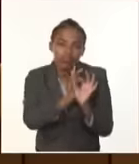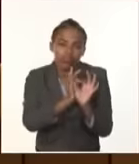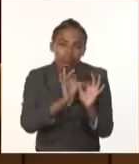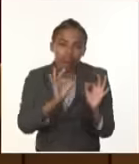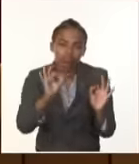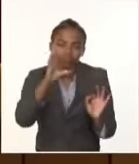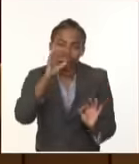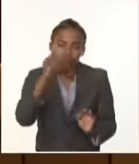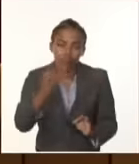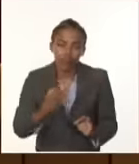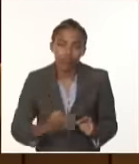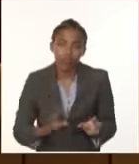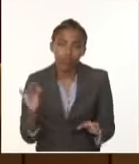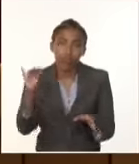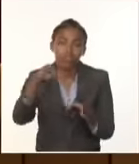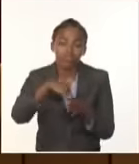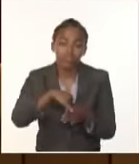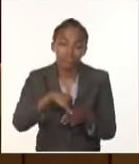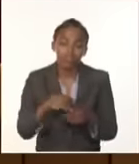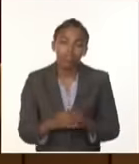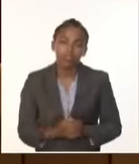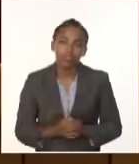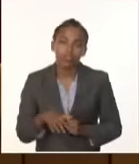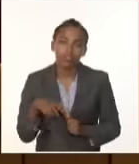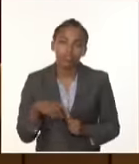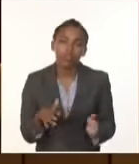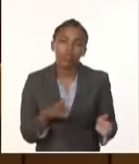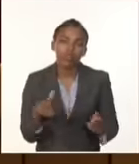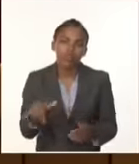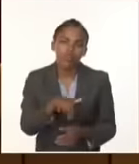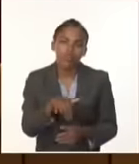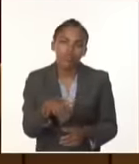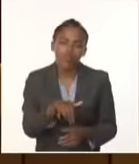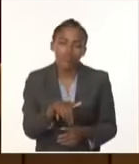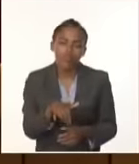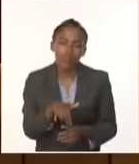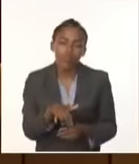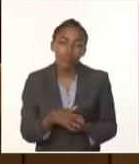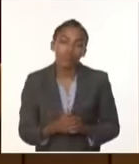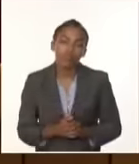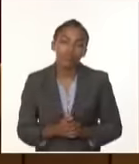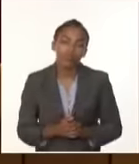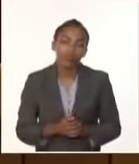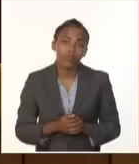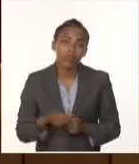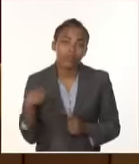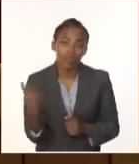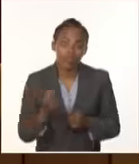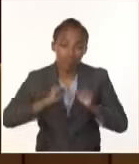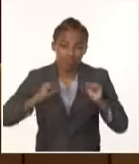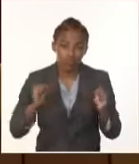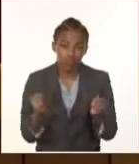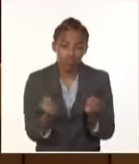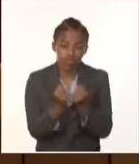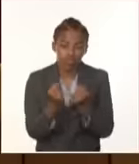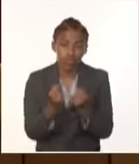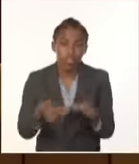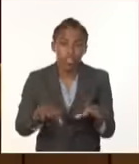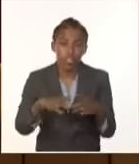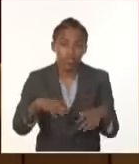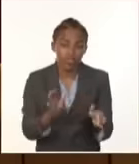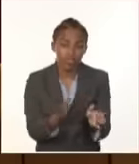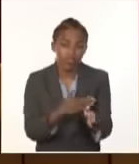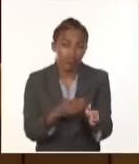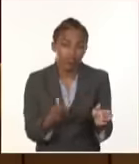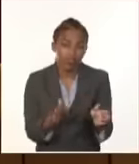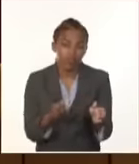e integridad. Tenemos que elevar el rigor en el descubrimiento de los actos delictivos y en el procesamiento, siempre respetando